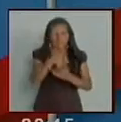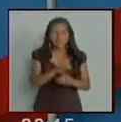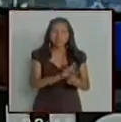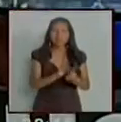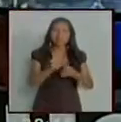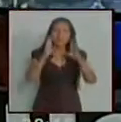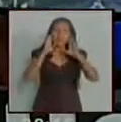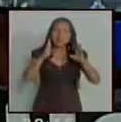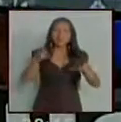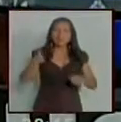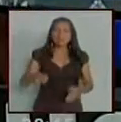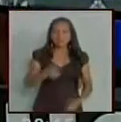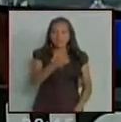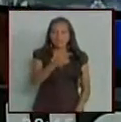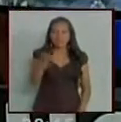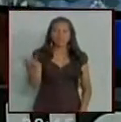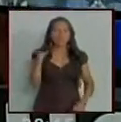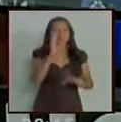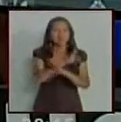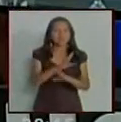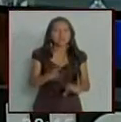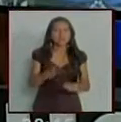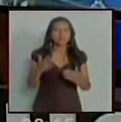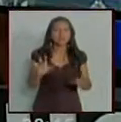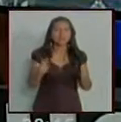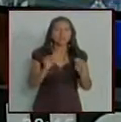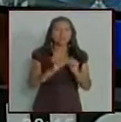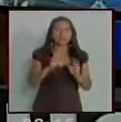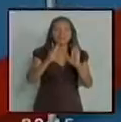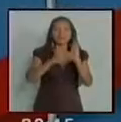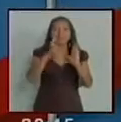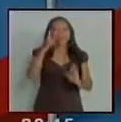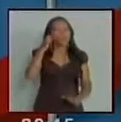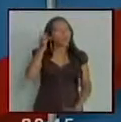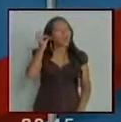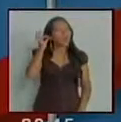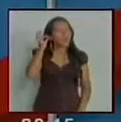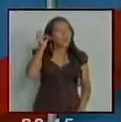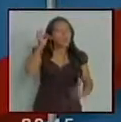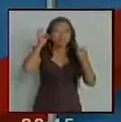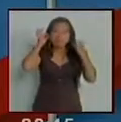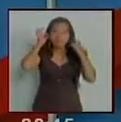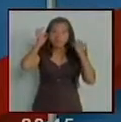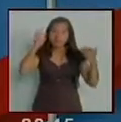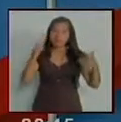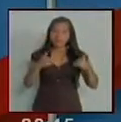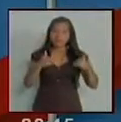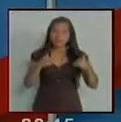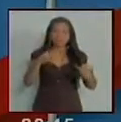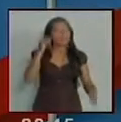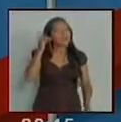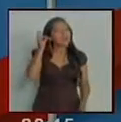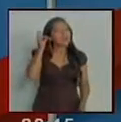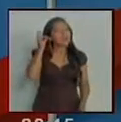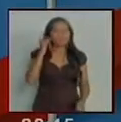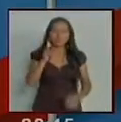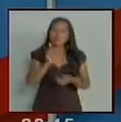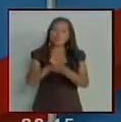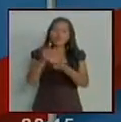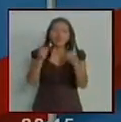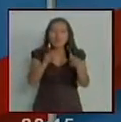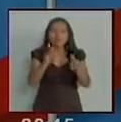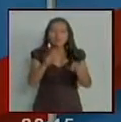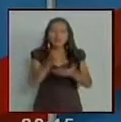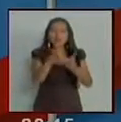muy en cuenta que hay niñitos que nacen, digamos, con una atresia, no tienen una orejita, pero tienen la otra. Entonces los papás preocupados dicen, ¿cuándo le van a operar? Le van a hacer